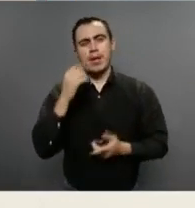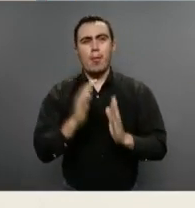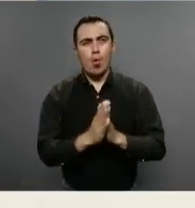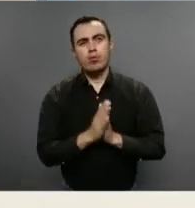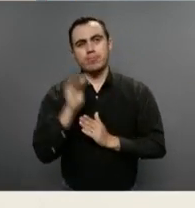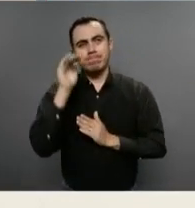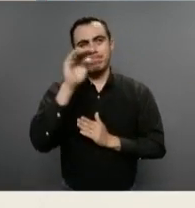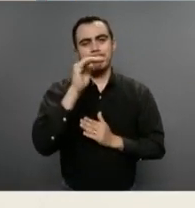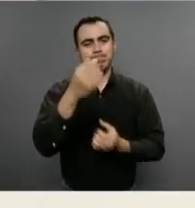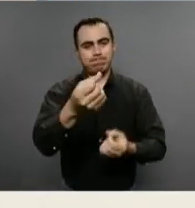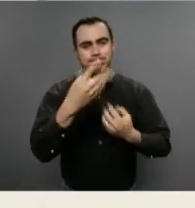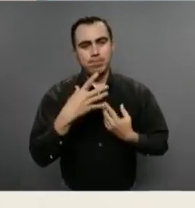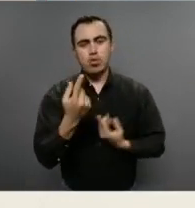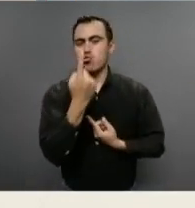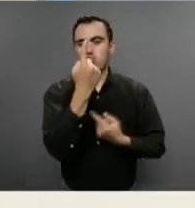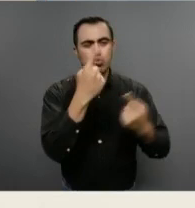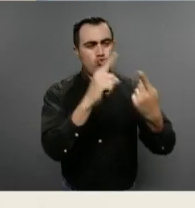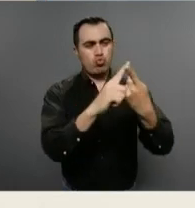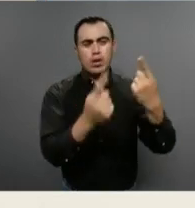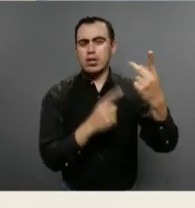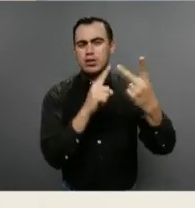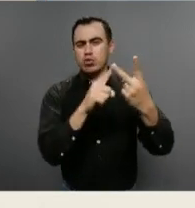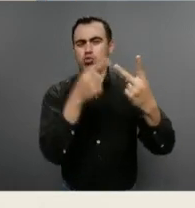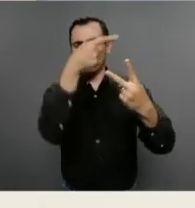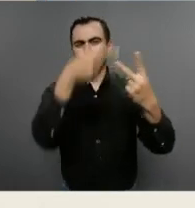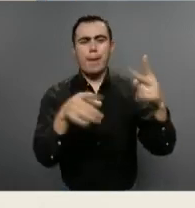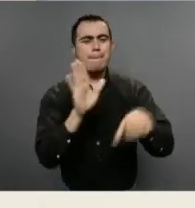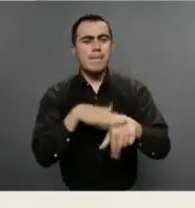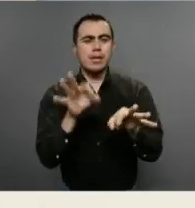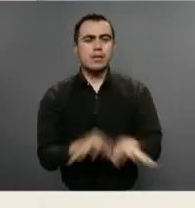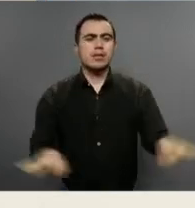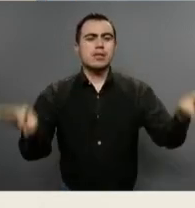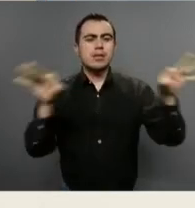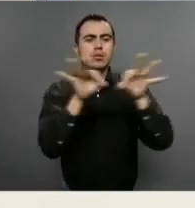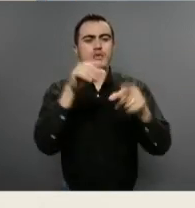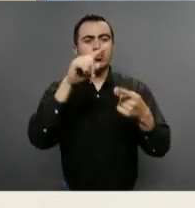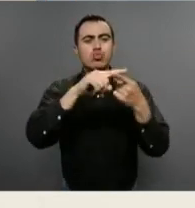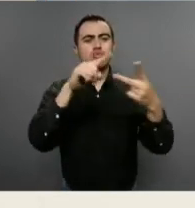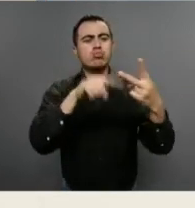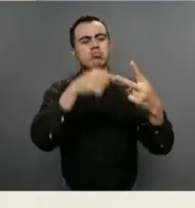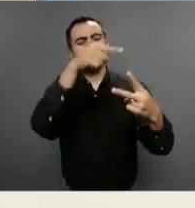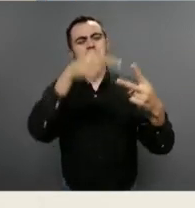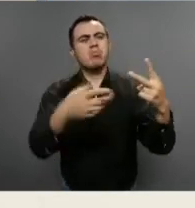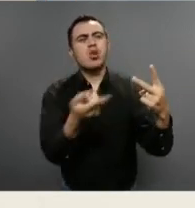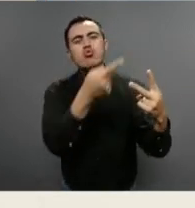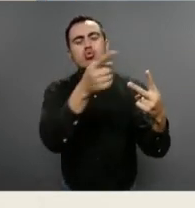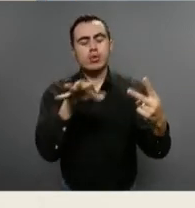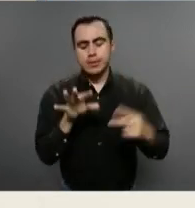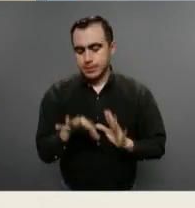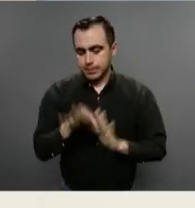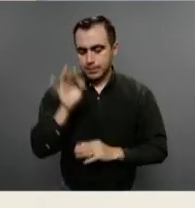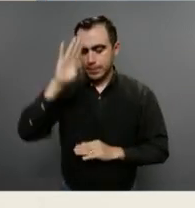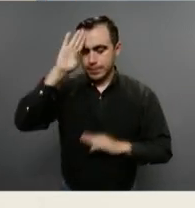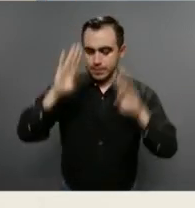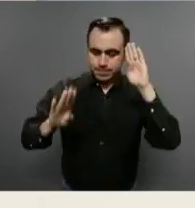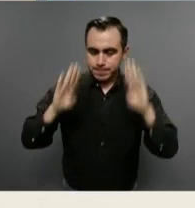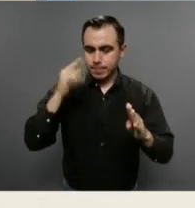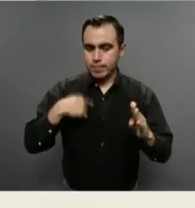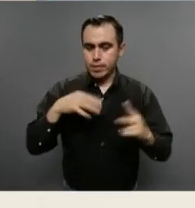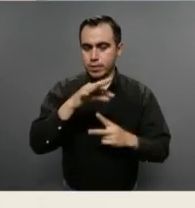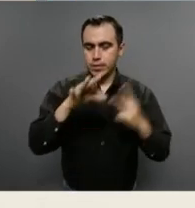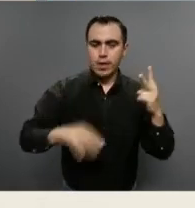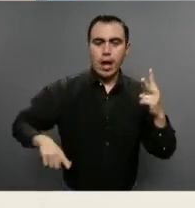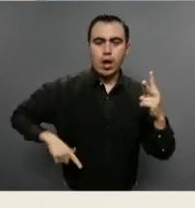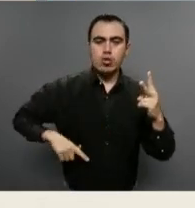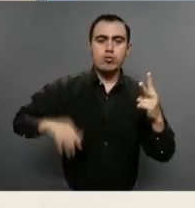le dirías en ese diálogo imaginario que te invito a que tengas con nosotros para ubicar a quienes nos ven, quienes nos escuchan, la importancia de que